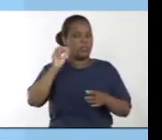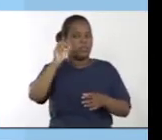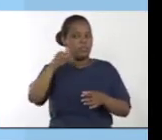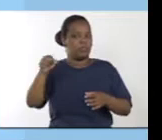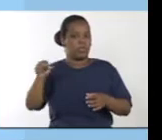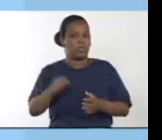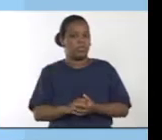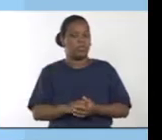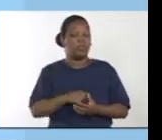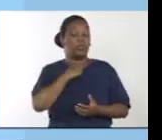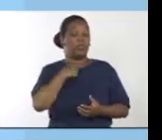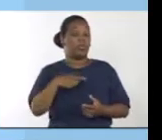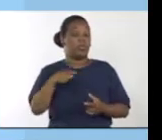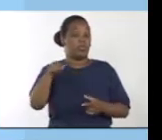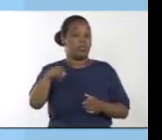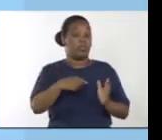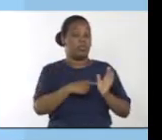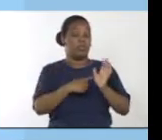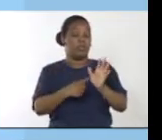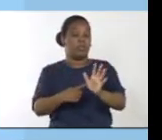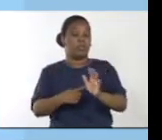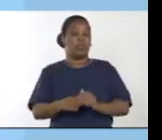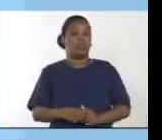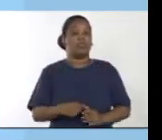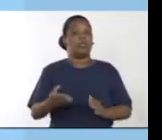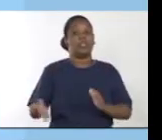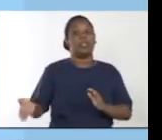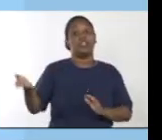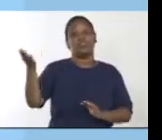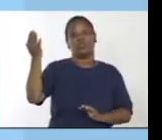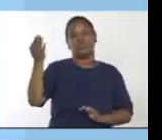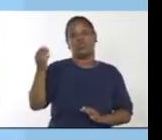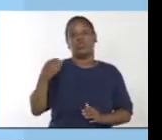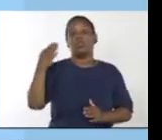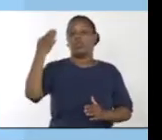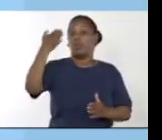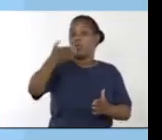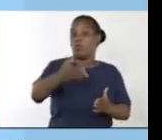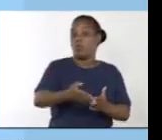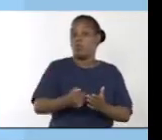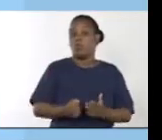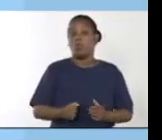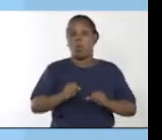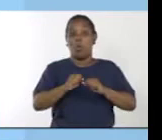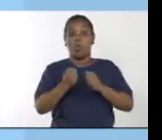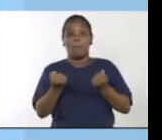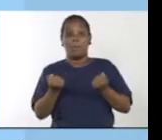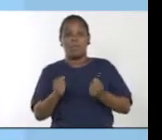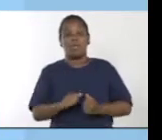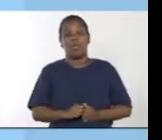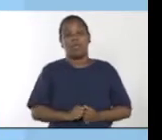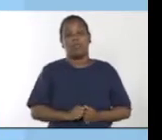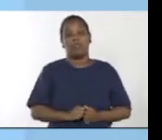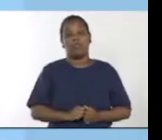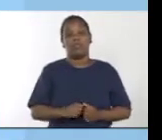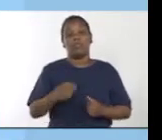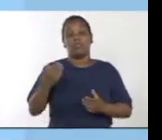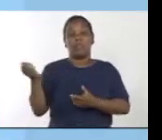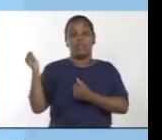conjugadas. Por ejemplo, esta que les muestro: creció, llegó,